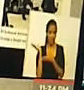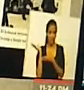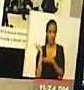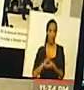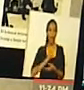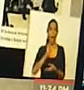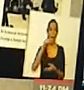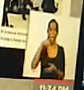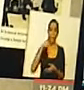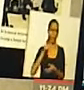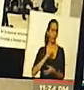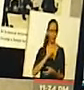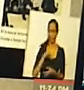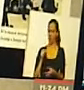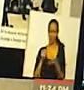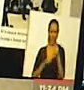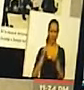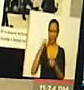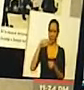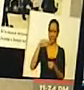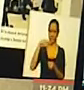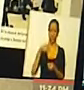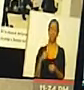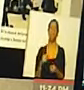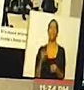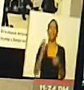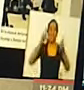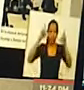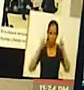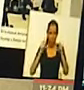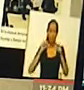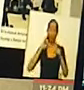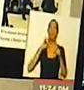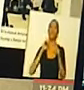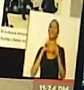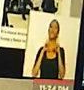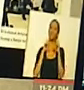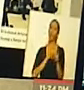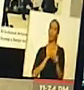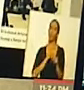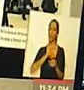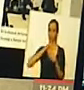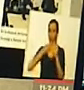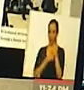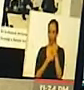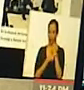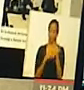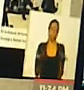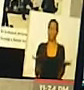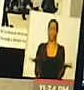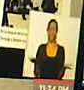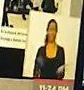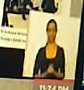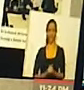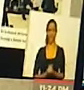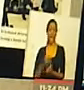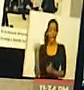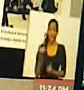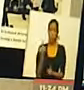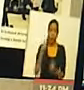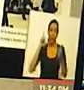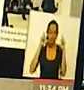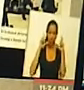la tomó la AP, la tomó Juan Guaidó, o bueno, fotógrafo de Juan Guaidó. O sea, y solo con esta foto